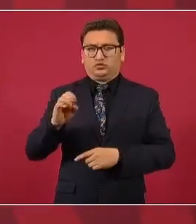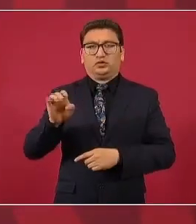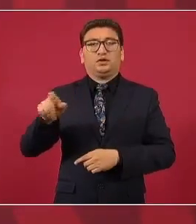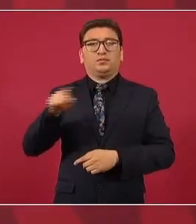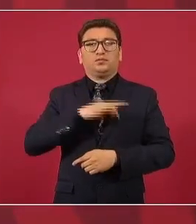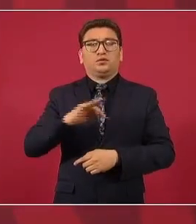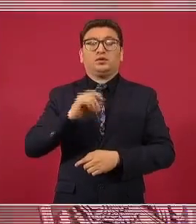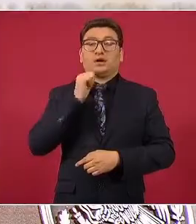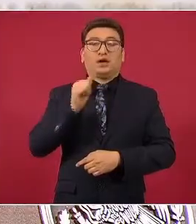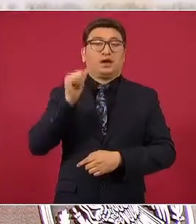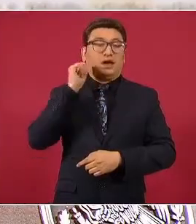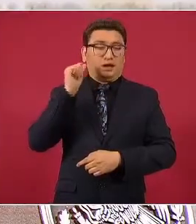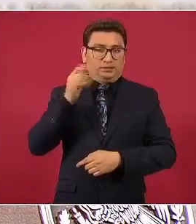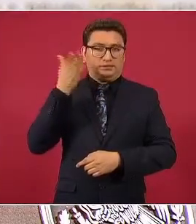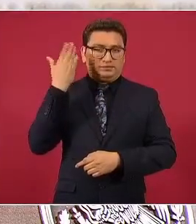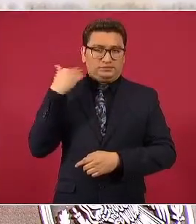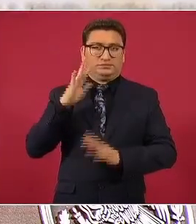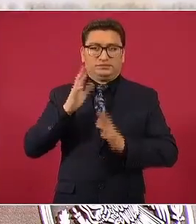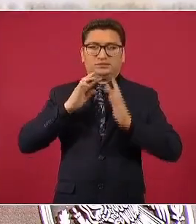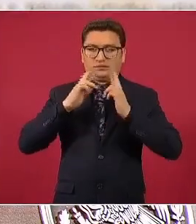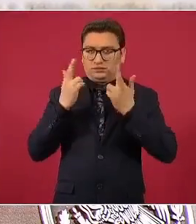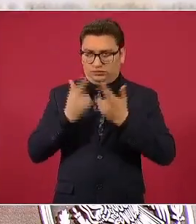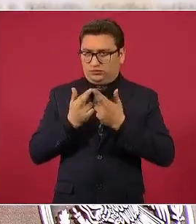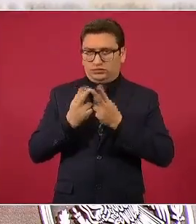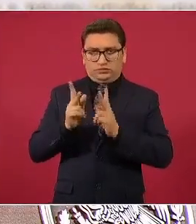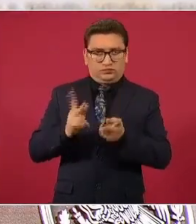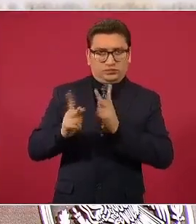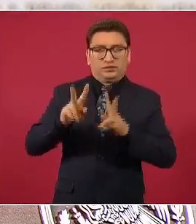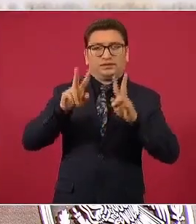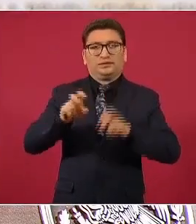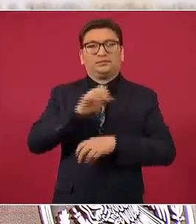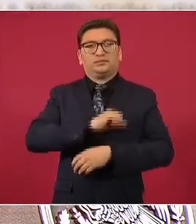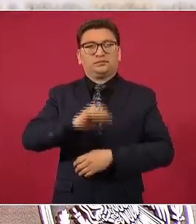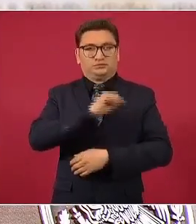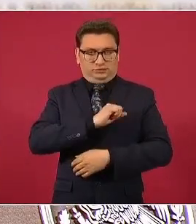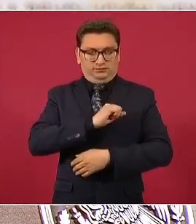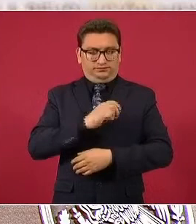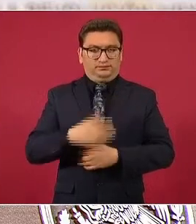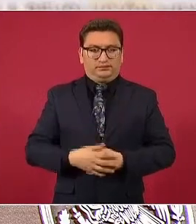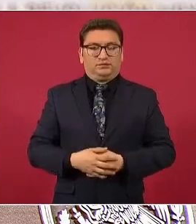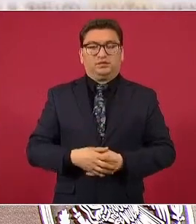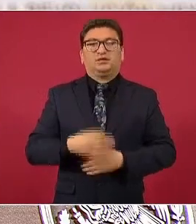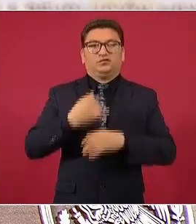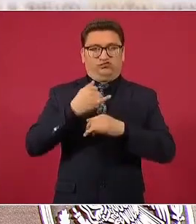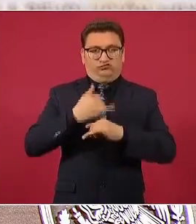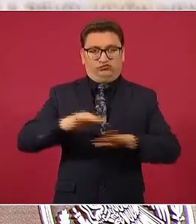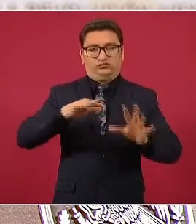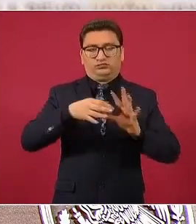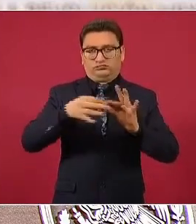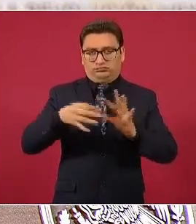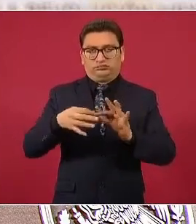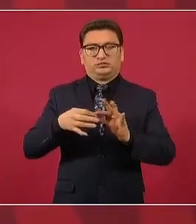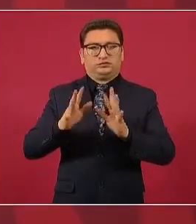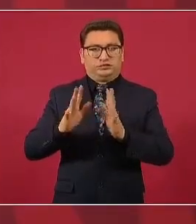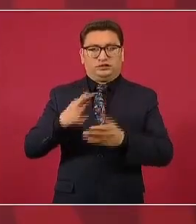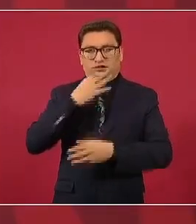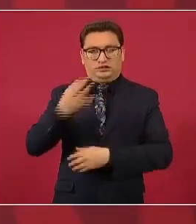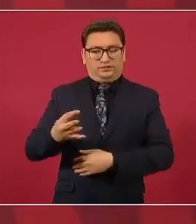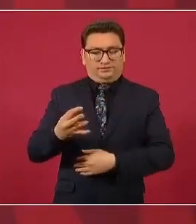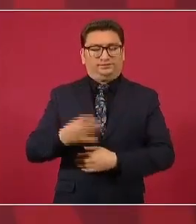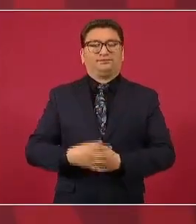Ayer tuvimos una reunión del sector salud y ya he informado que